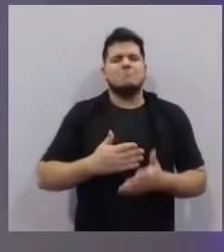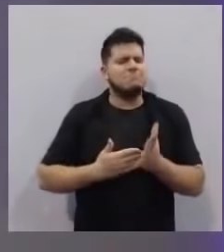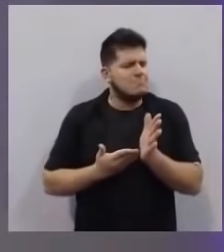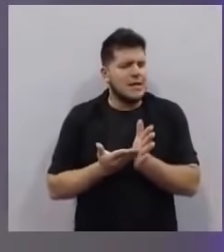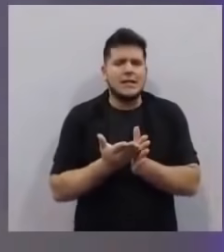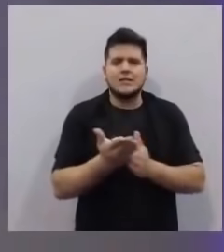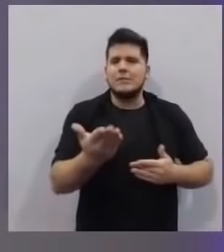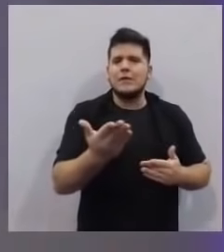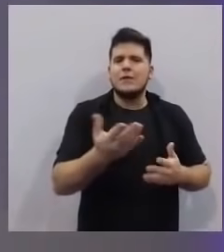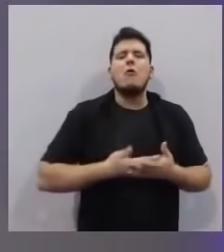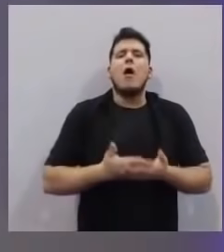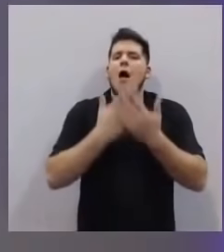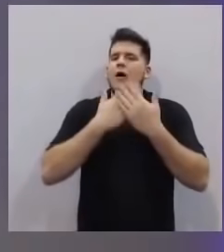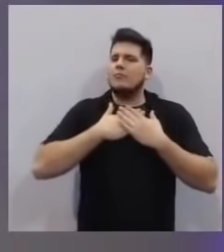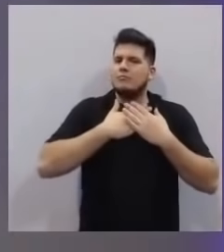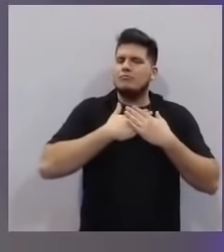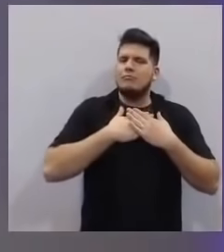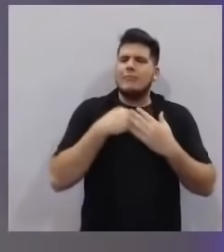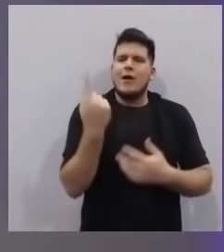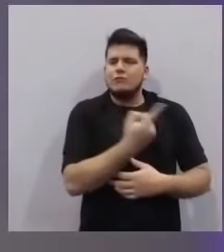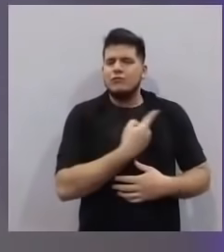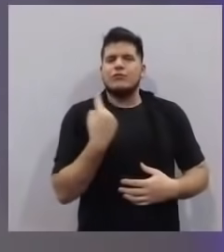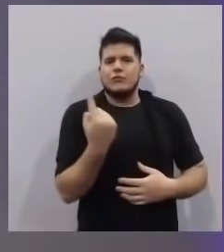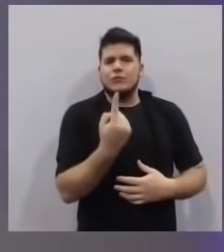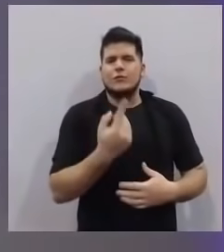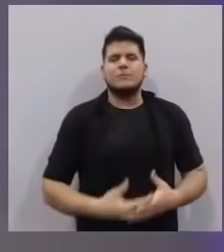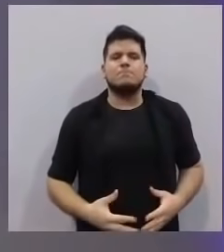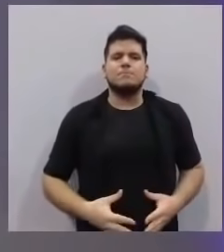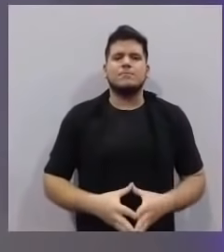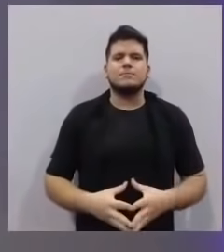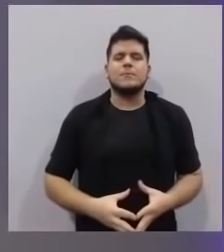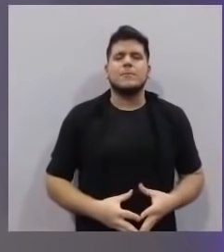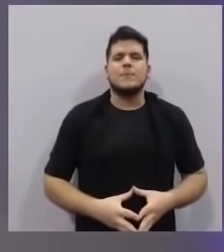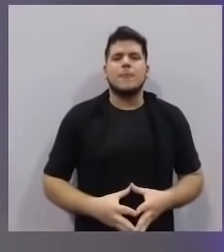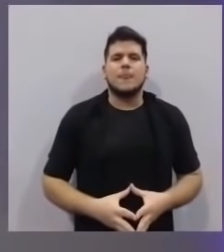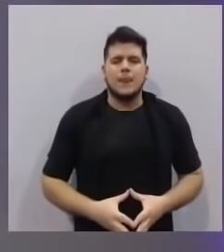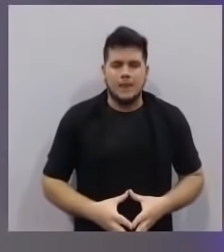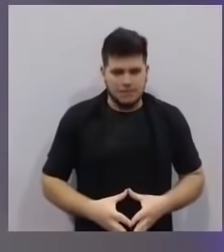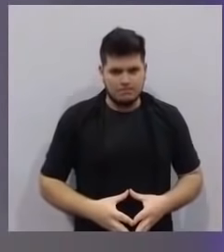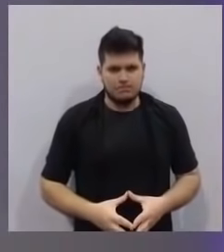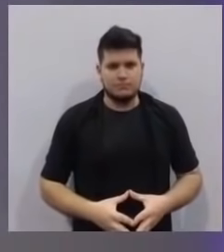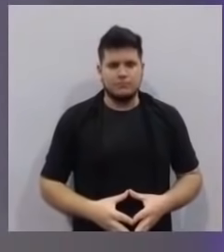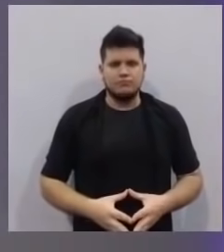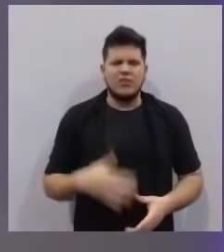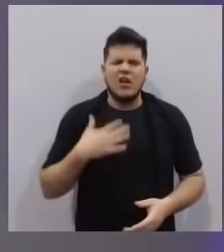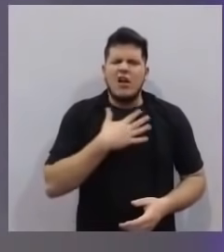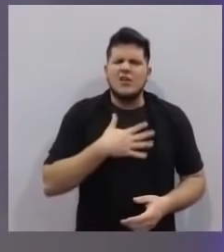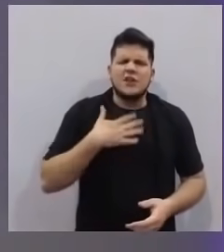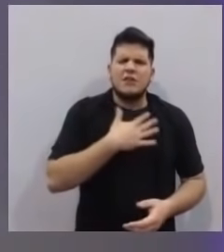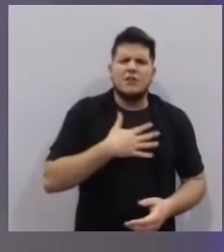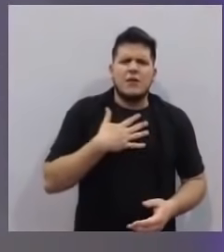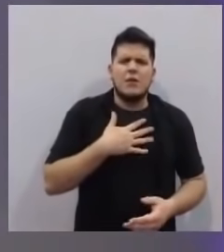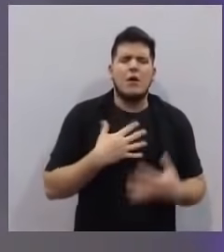renueva todos los días el desánimo que quita las fuerzas dice la biblia si yo puedo creer en dios